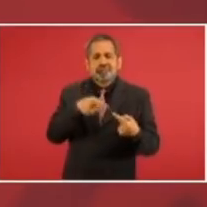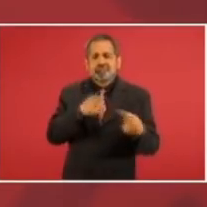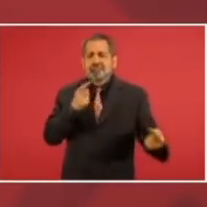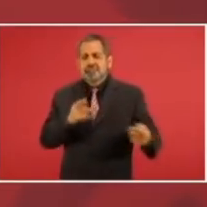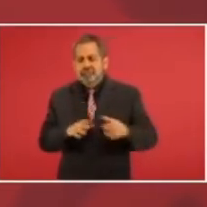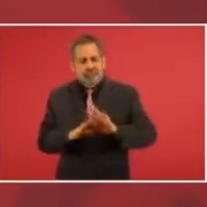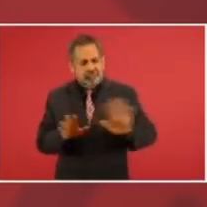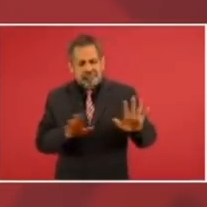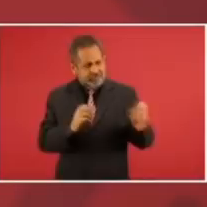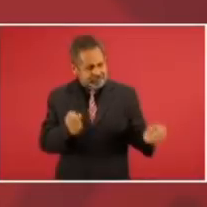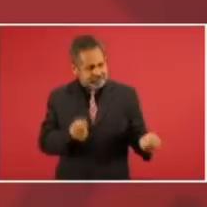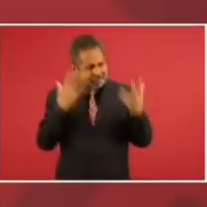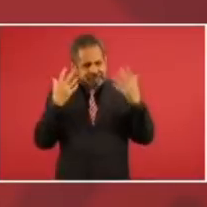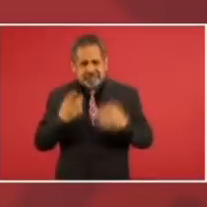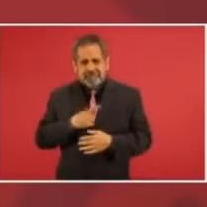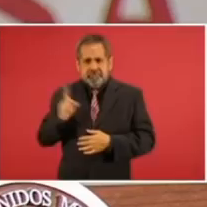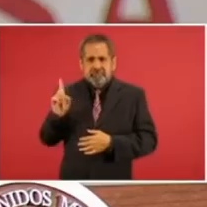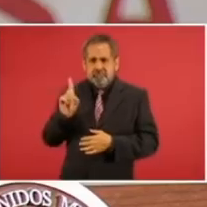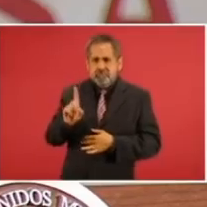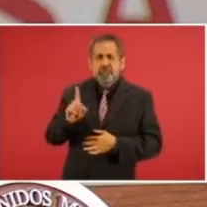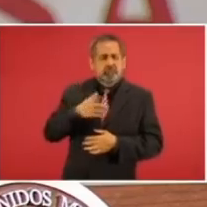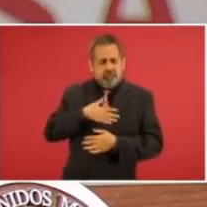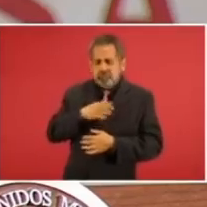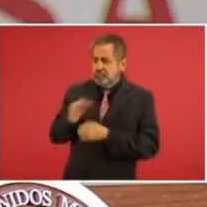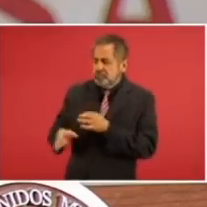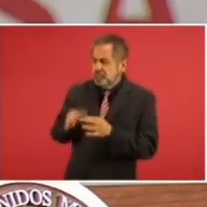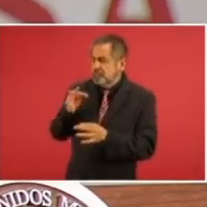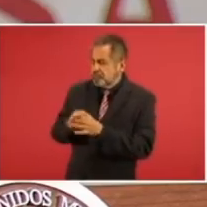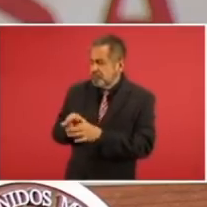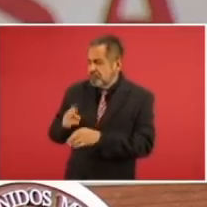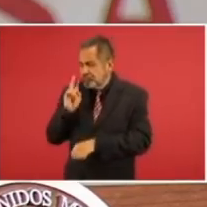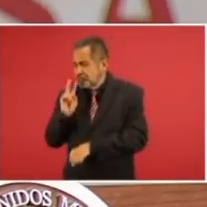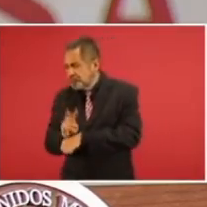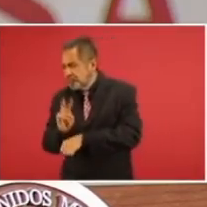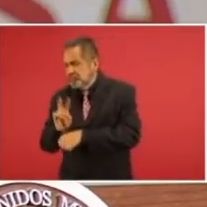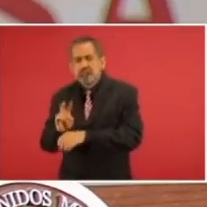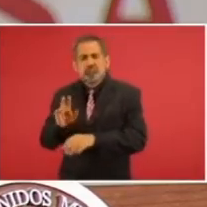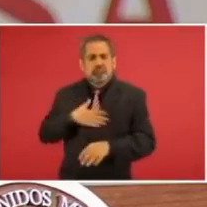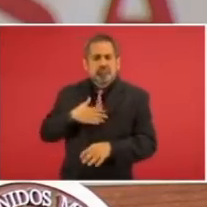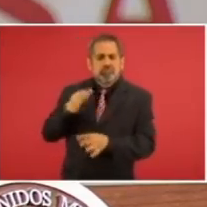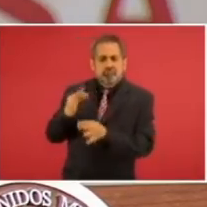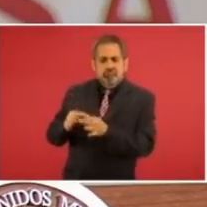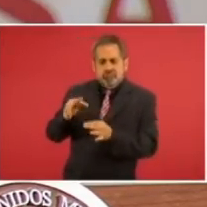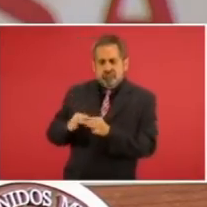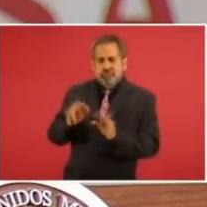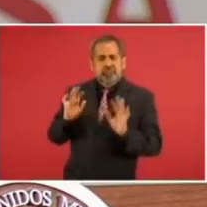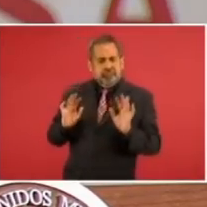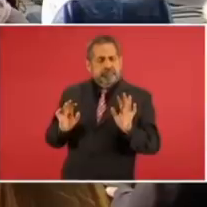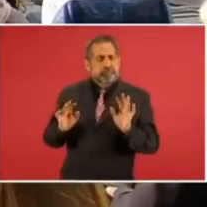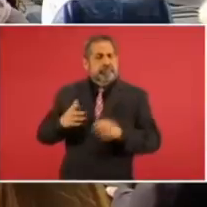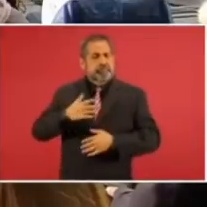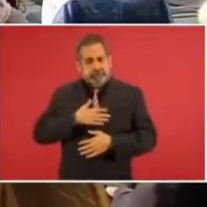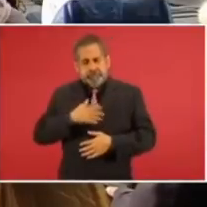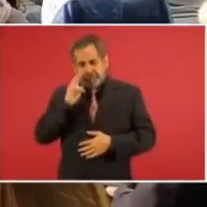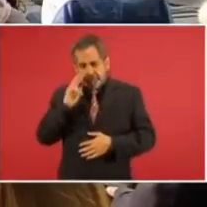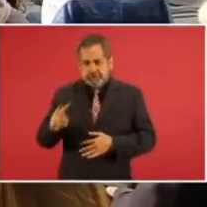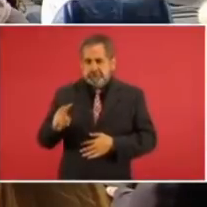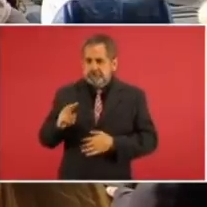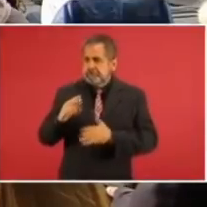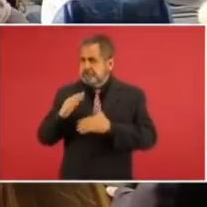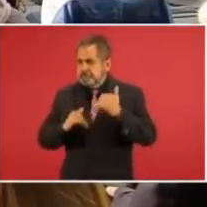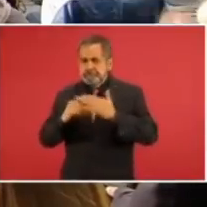Que me dejen, porque voy a cumplir con mi misión, voy a ver